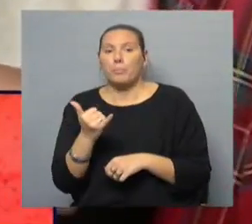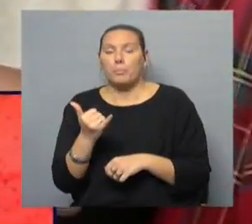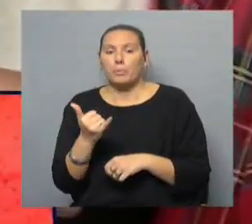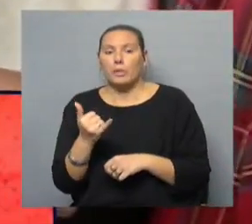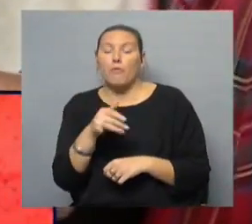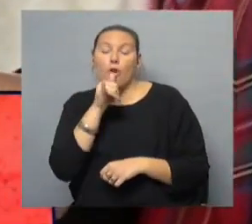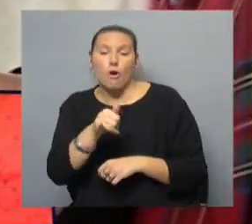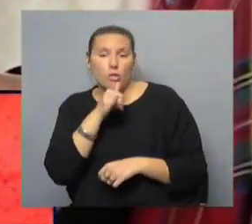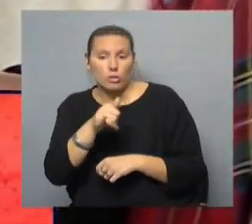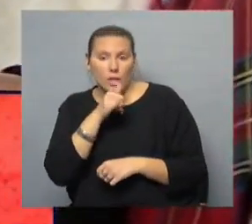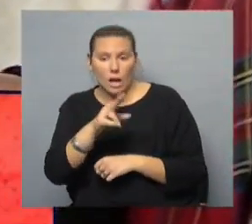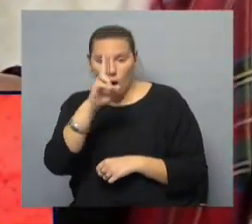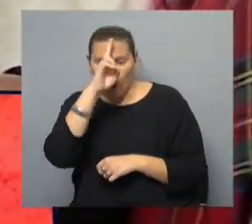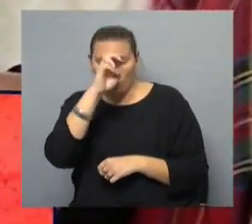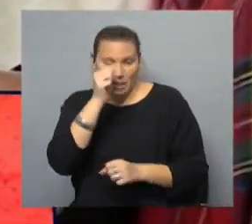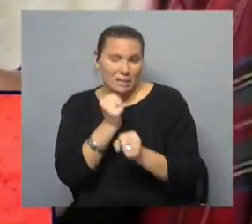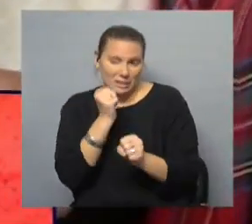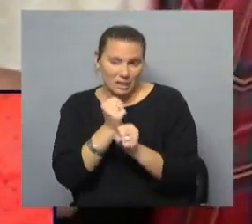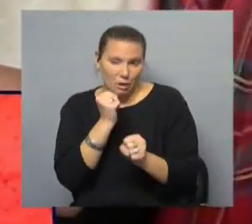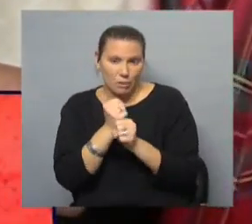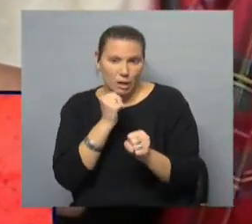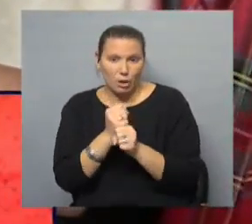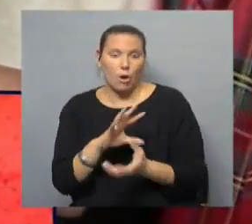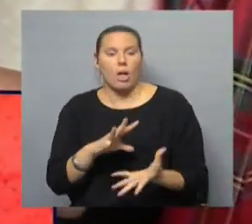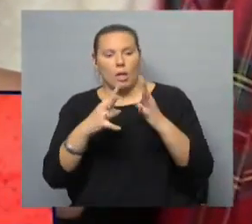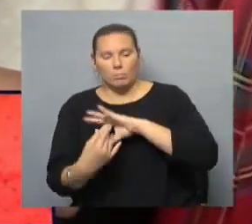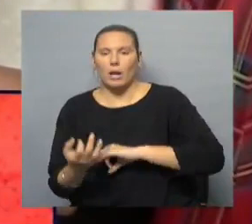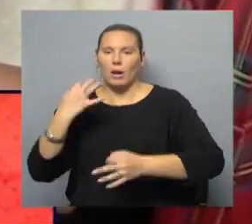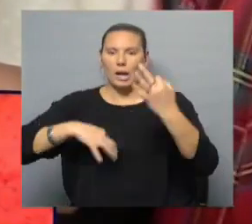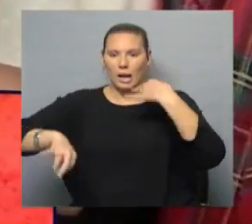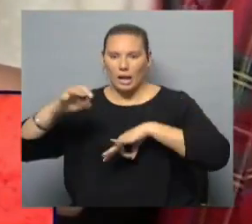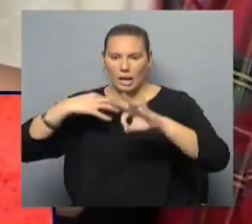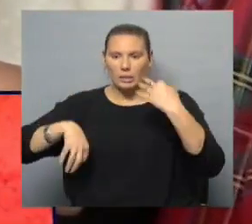de contar lo que hacemos en el hospital, traducido al teatro. Entonces son